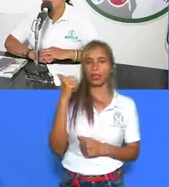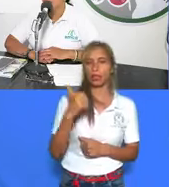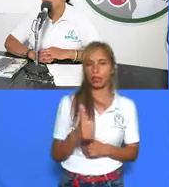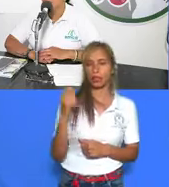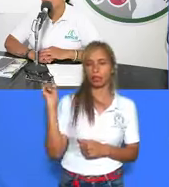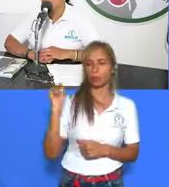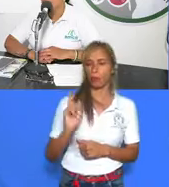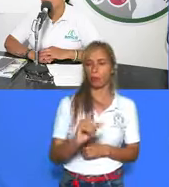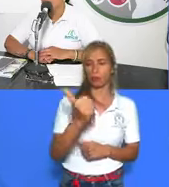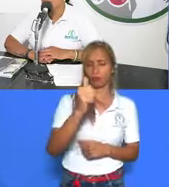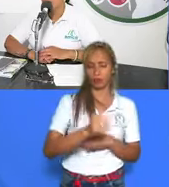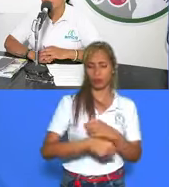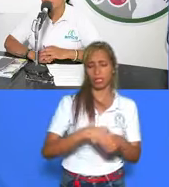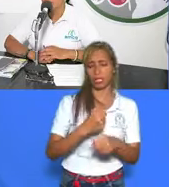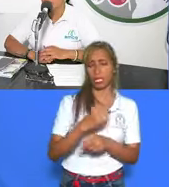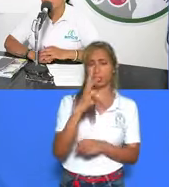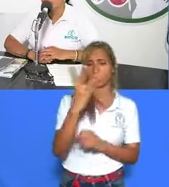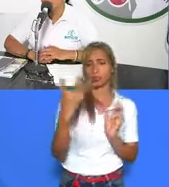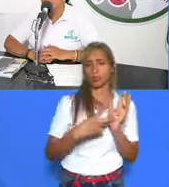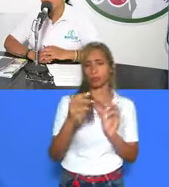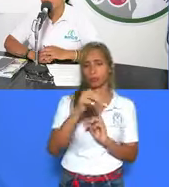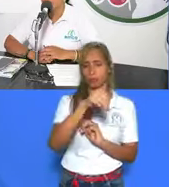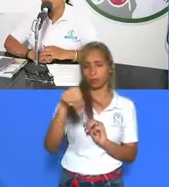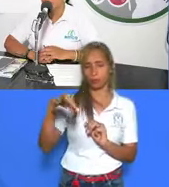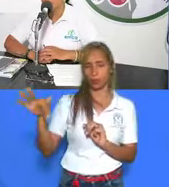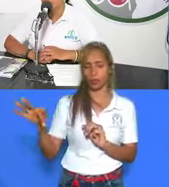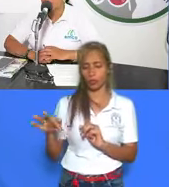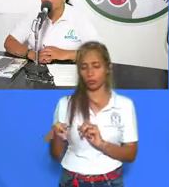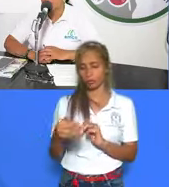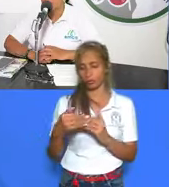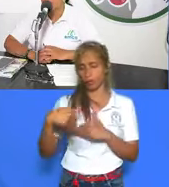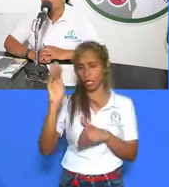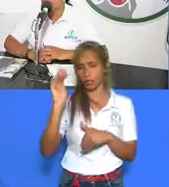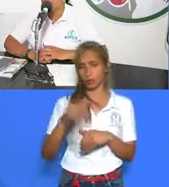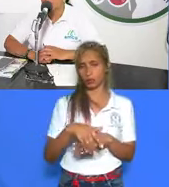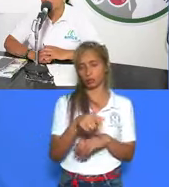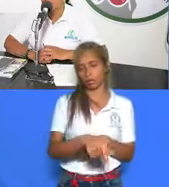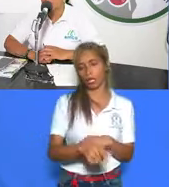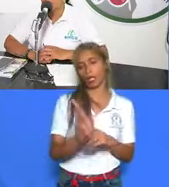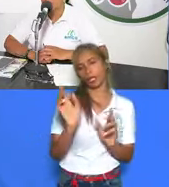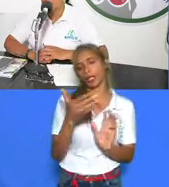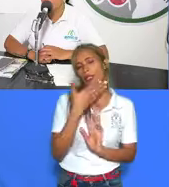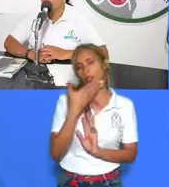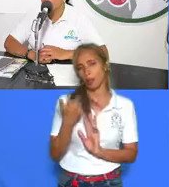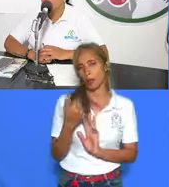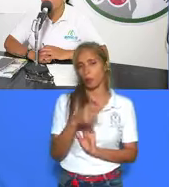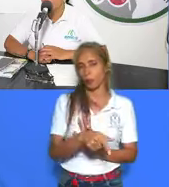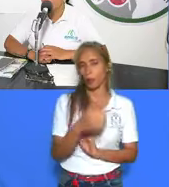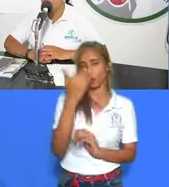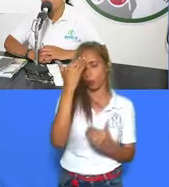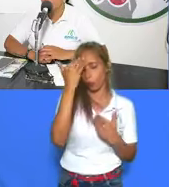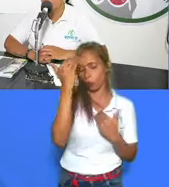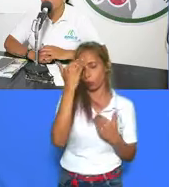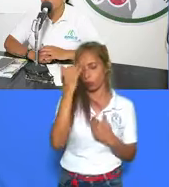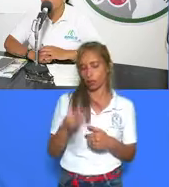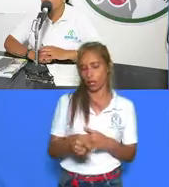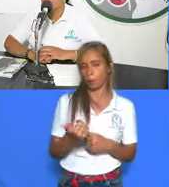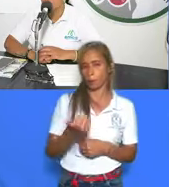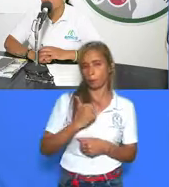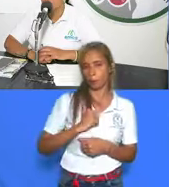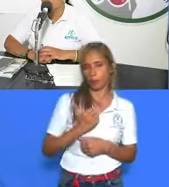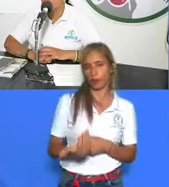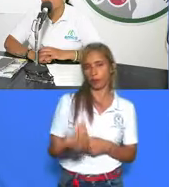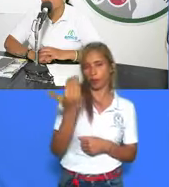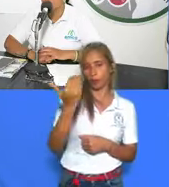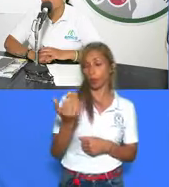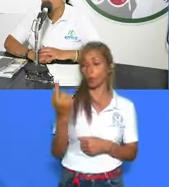metros, entonces pues la idea es que el usuario se concientice en eso, de que es beneficio para los dos. Si yo